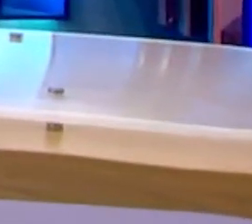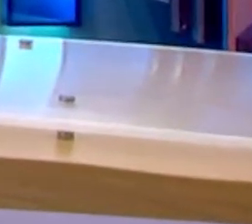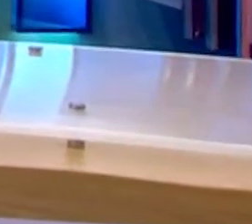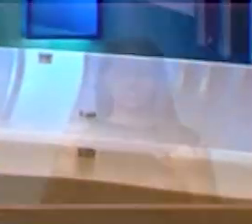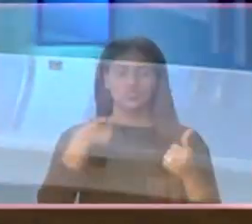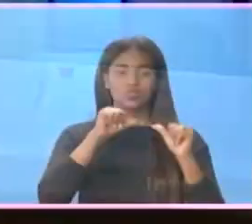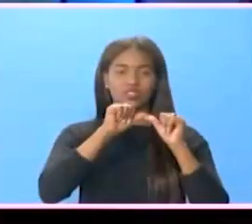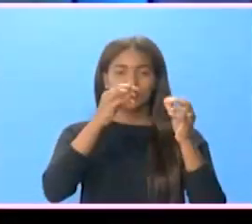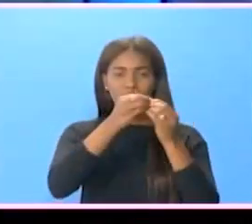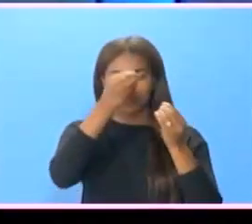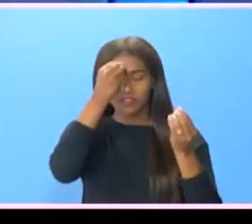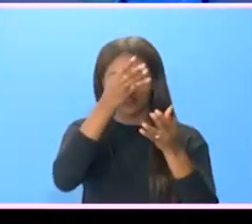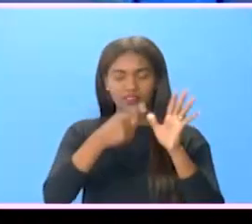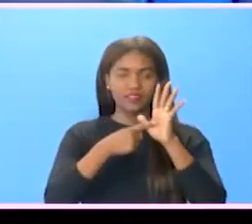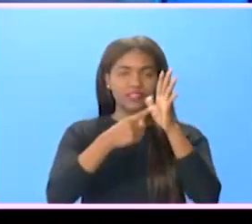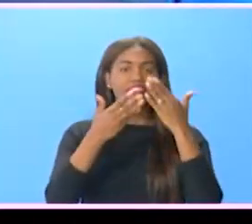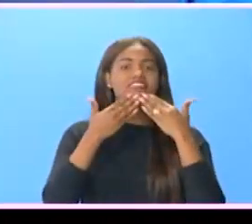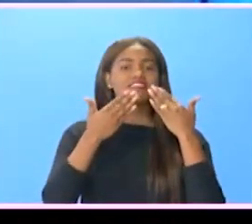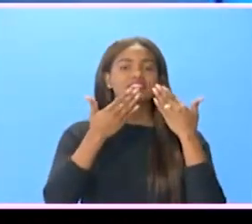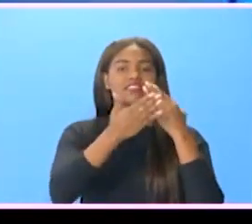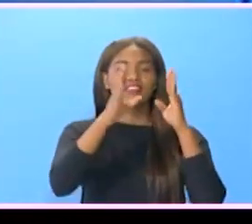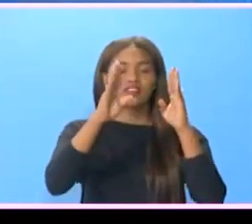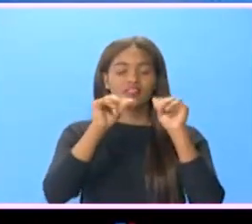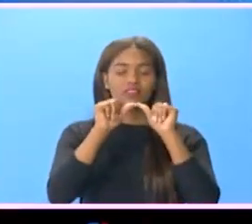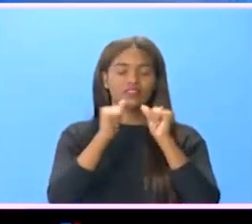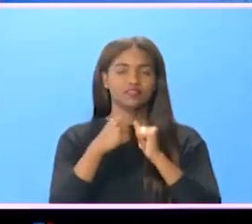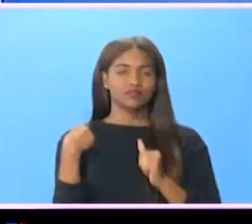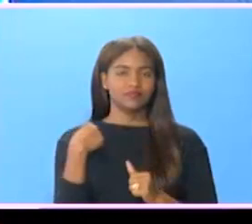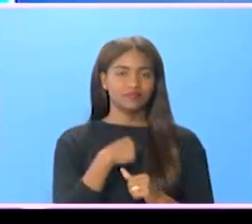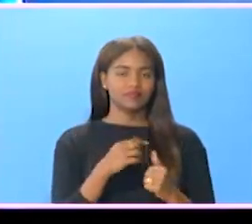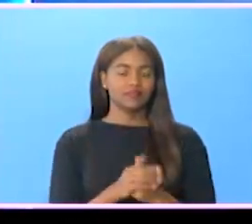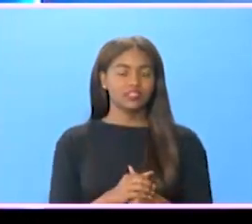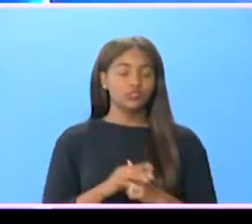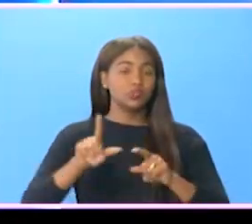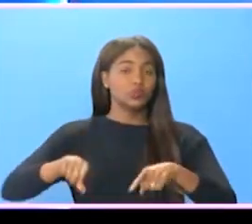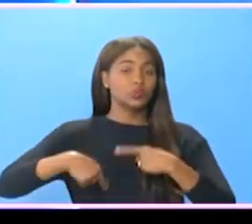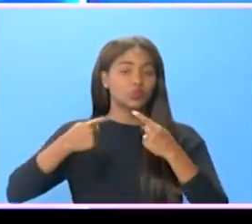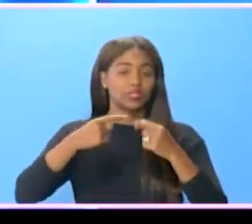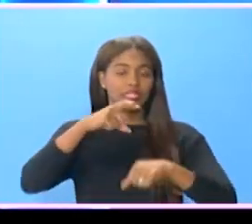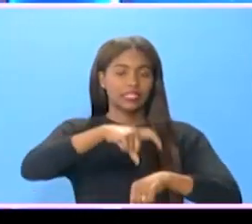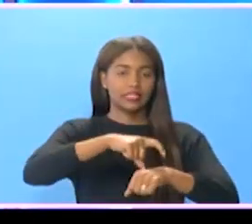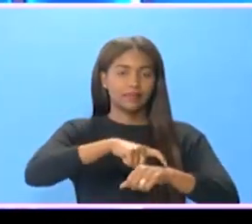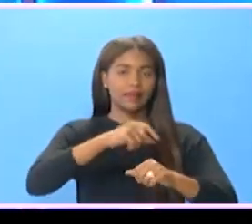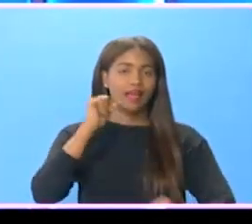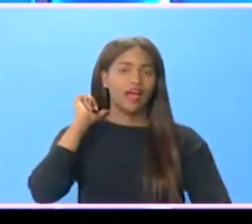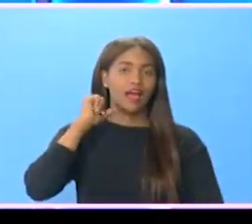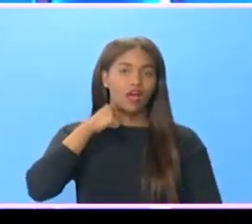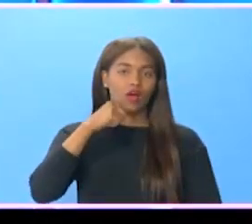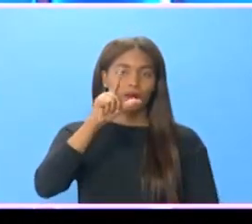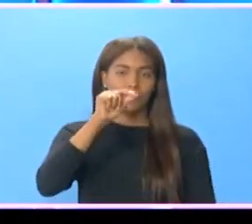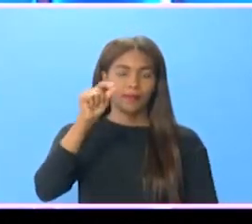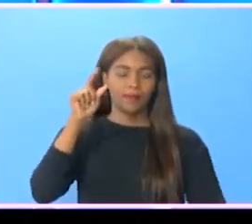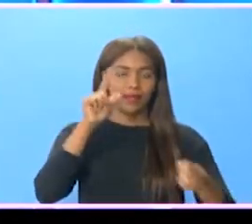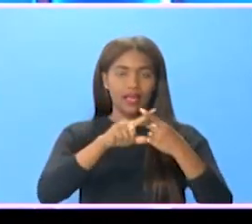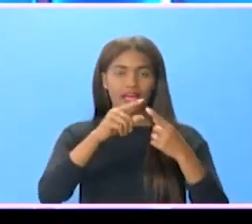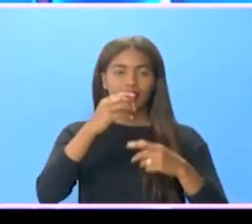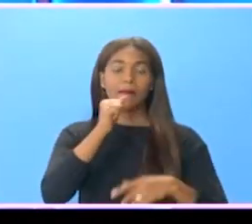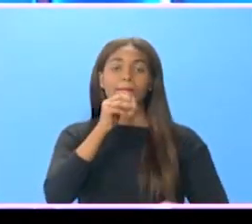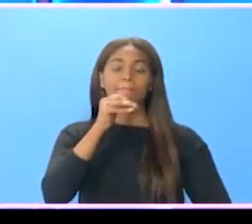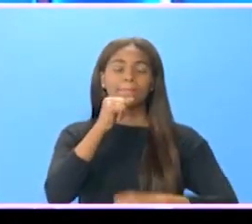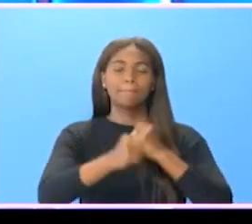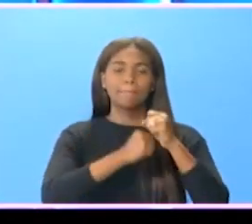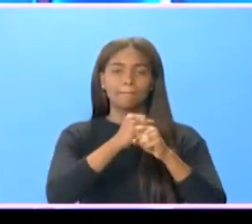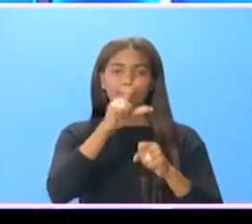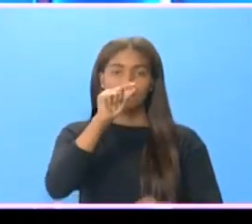Estamos de vuelta con las informaciones. Gracias por mantener la sintonía. Durante el periodo agosto 2020 hasta mayo 2022,